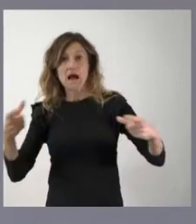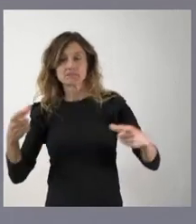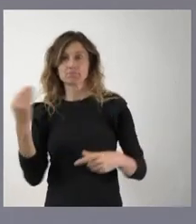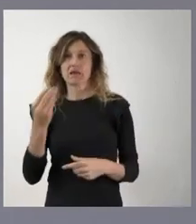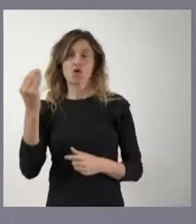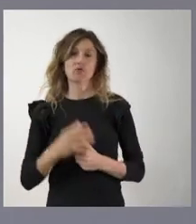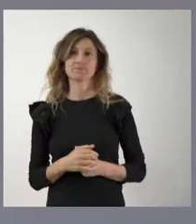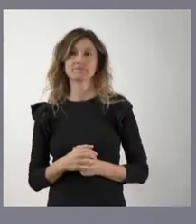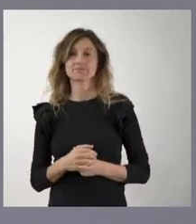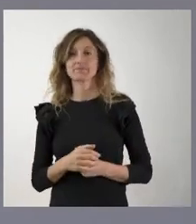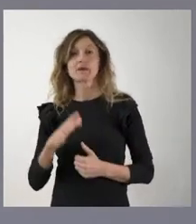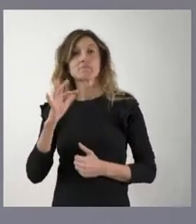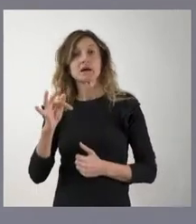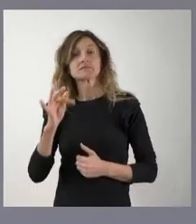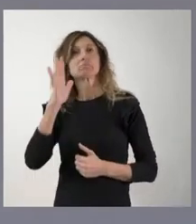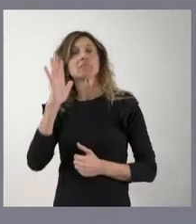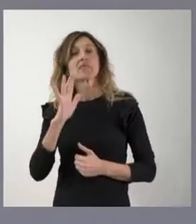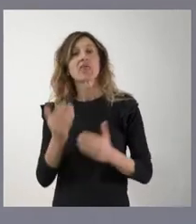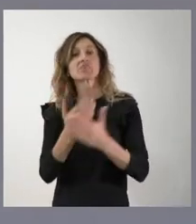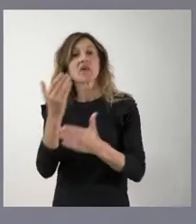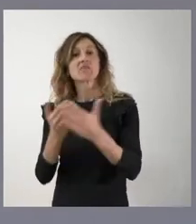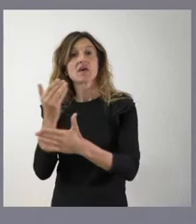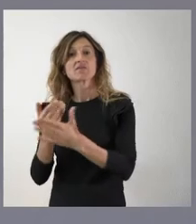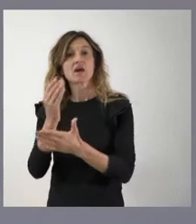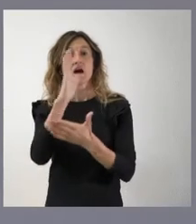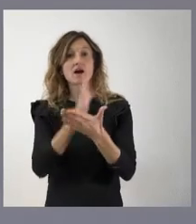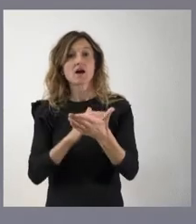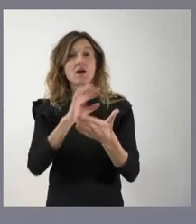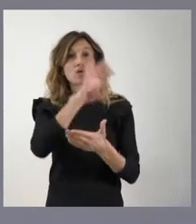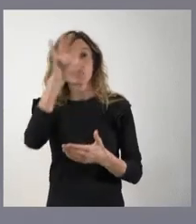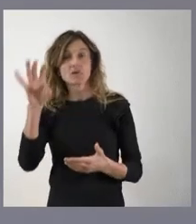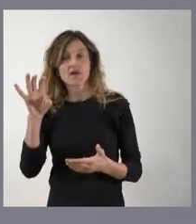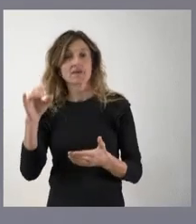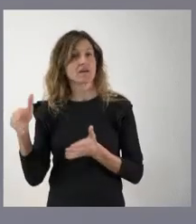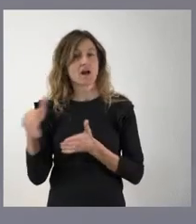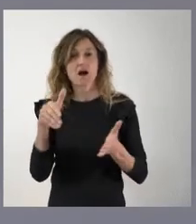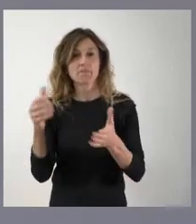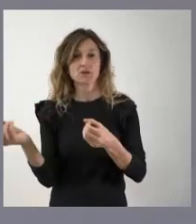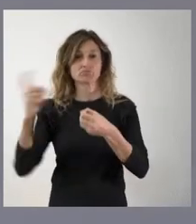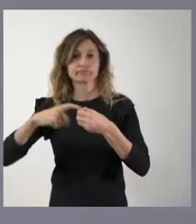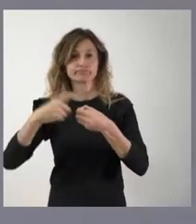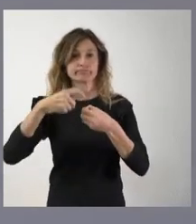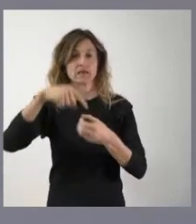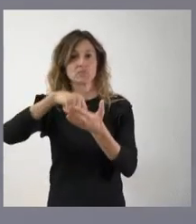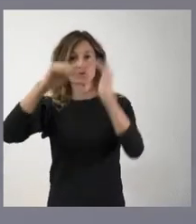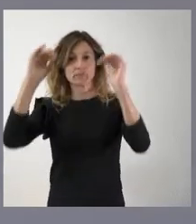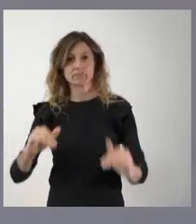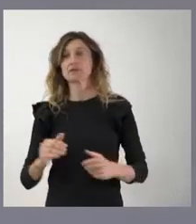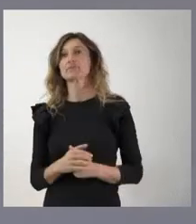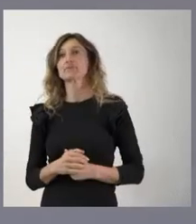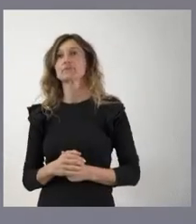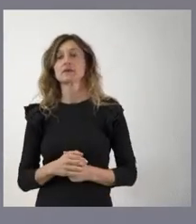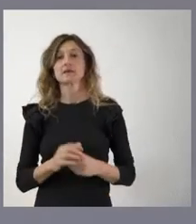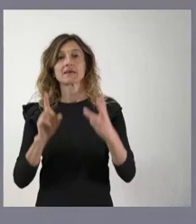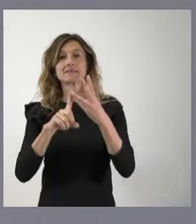y además me da la impresión de que cada día somos más las comunidades autónomas que vamos a ir por esa senda de bajar impuestos la tercera